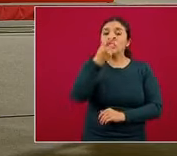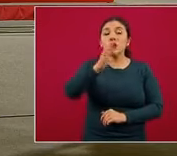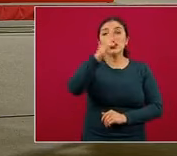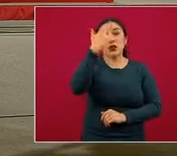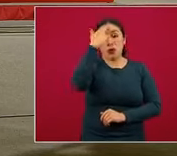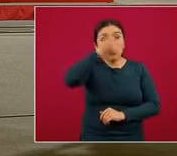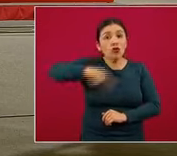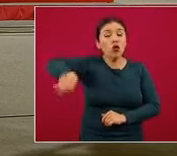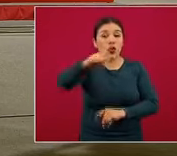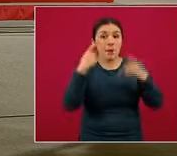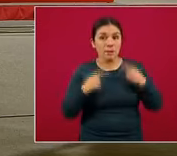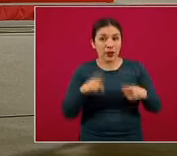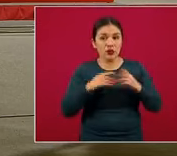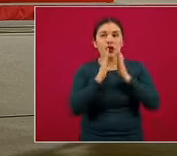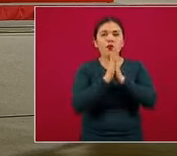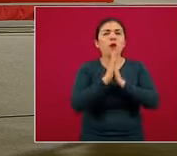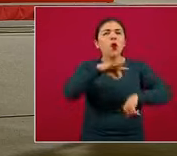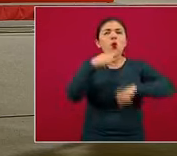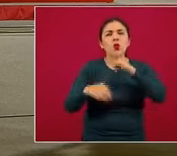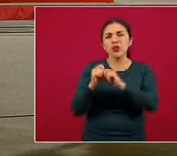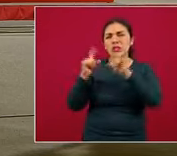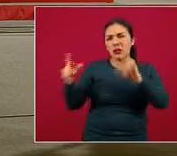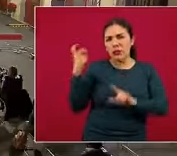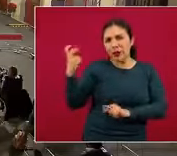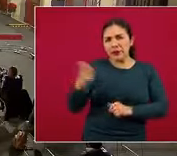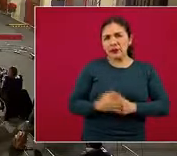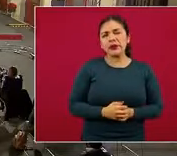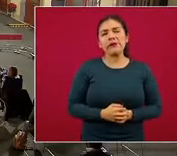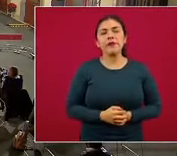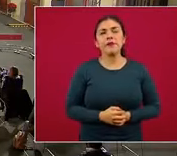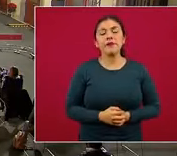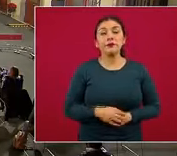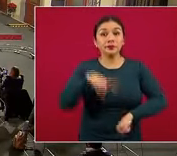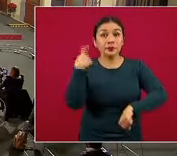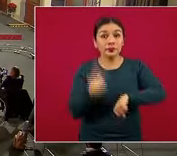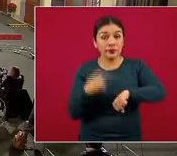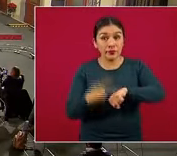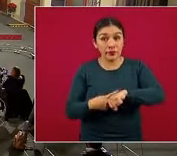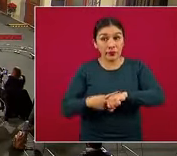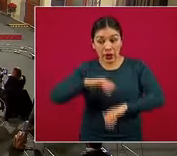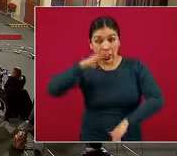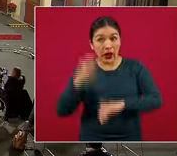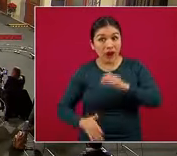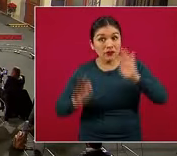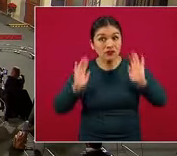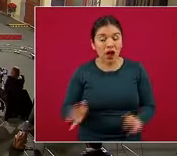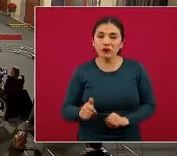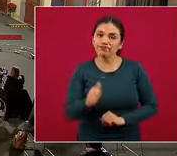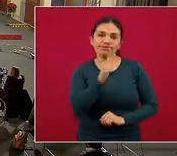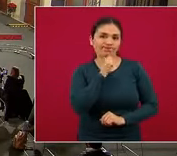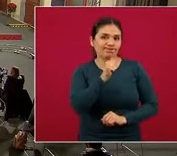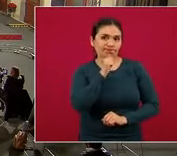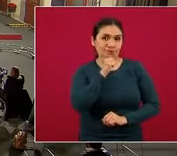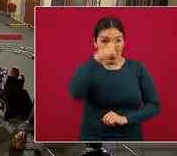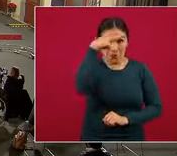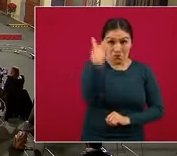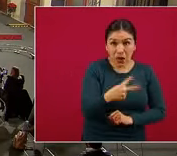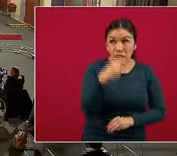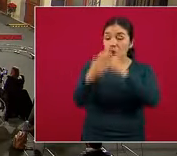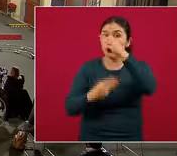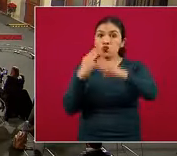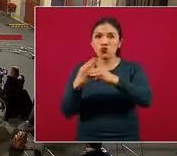recordarle al público, si me pasan la última diapositiva, por favor, que la epidemia no se ha acabado, ni en México ni en el